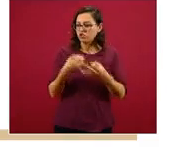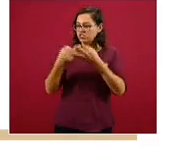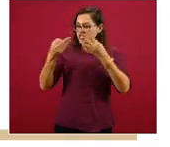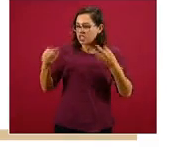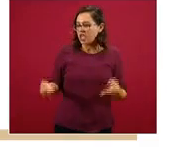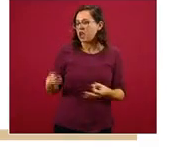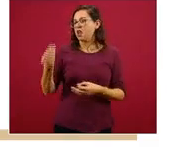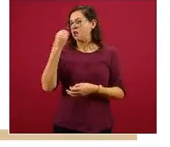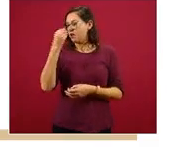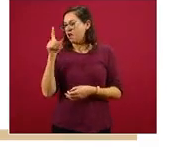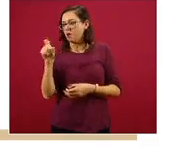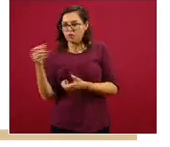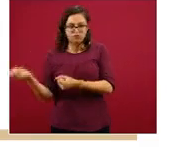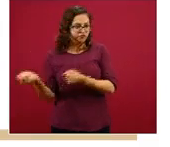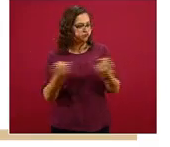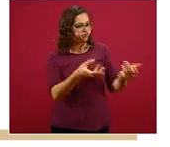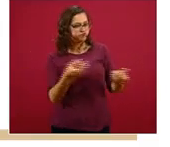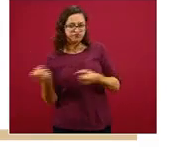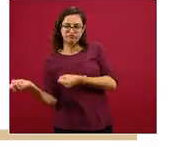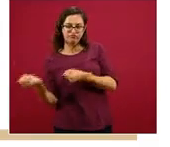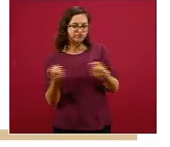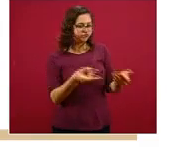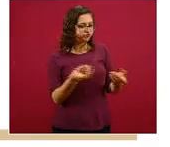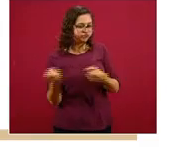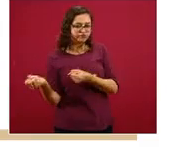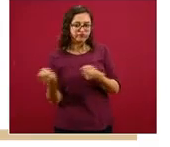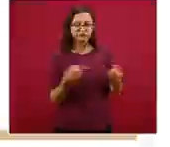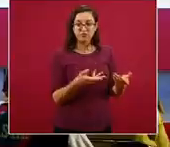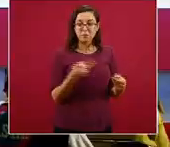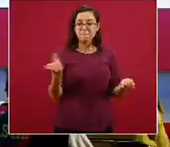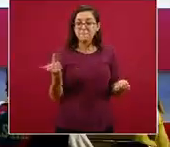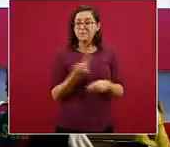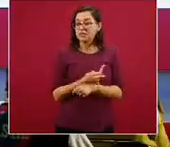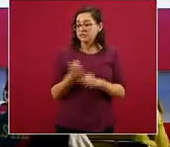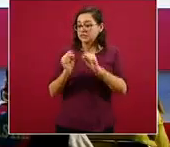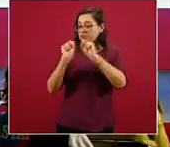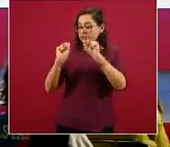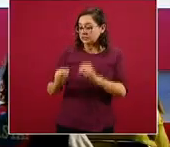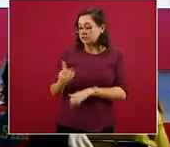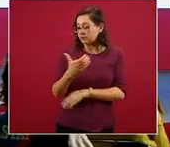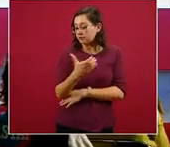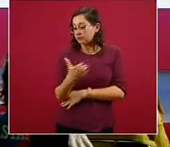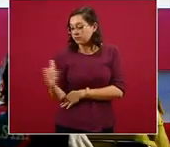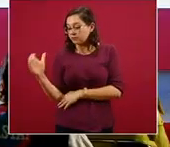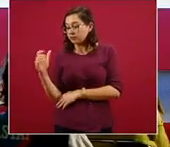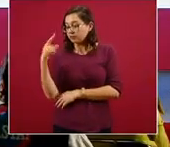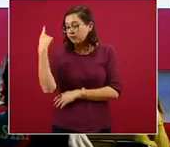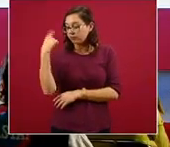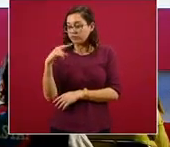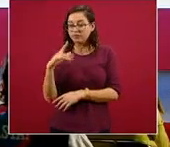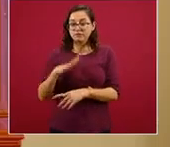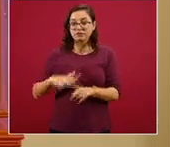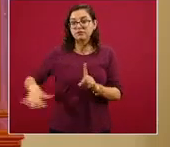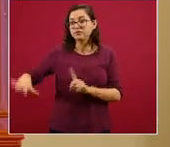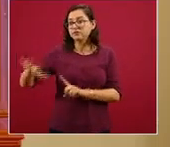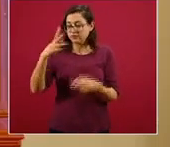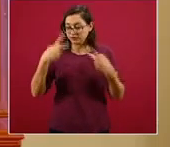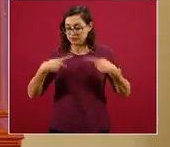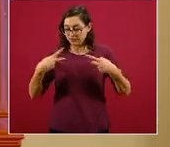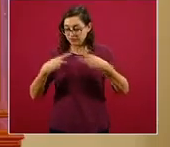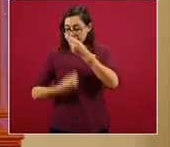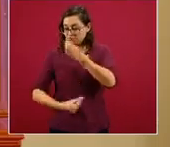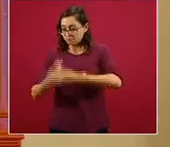biodiversidad, y se cambió el sistema agrícola de México orientado a la satisfacción de las necesidades alimentarias